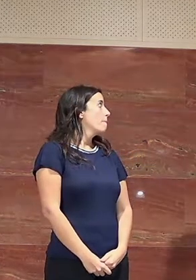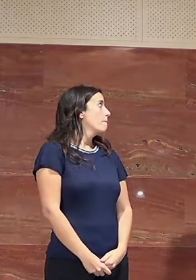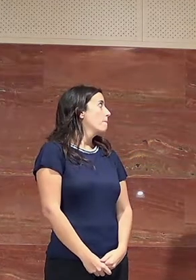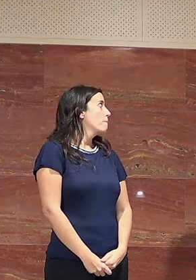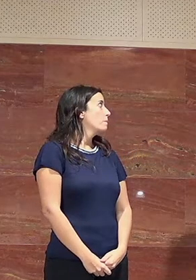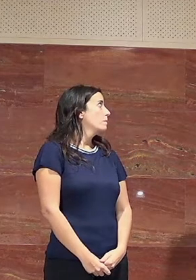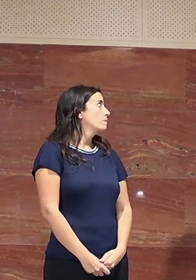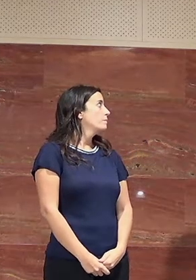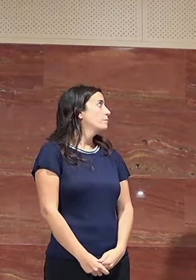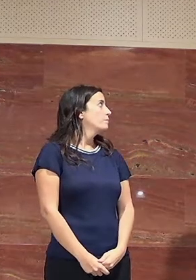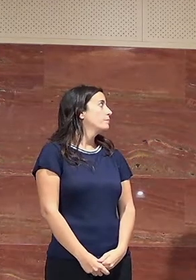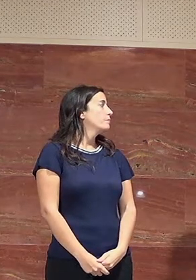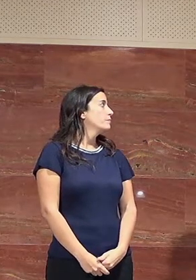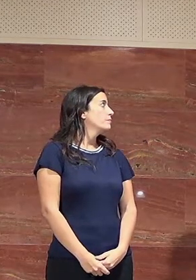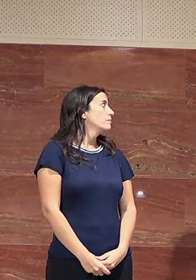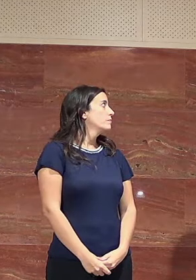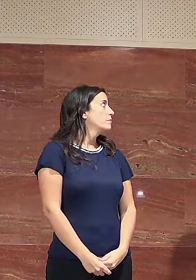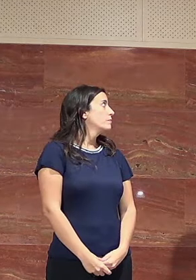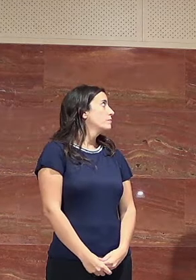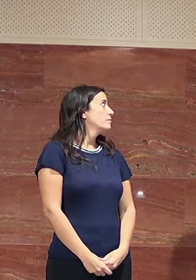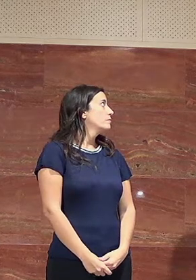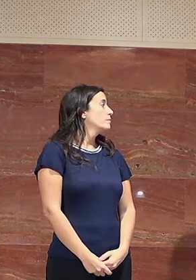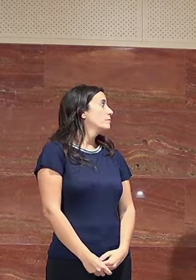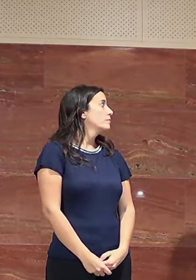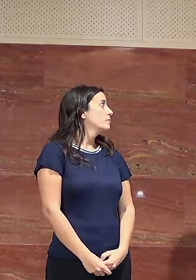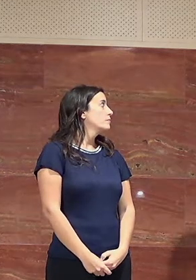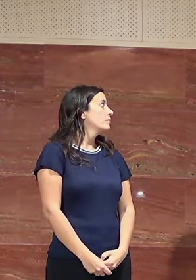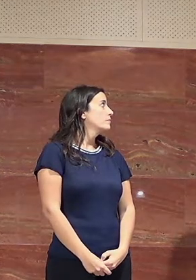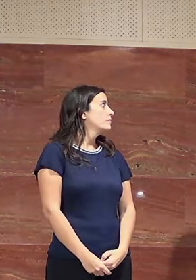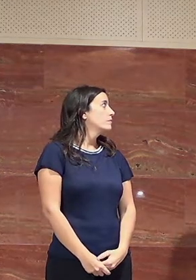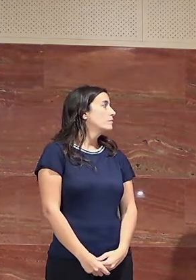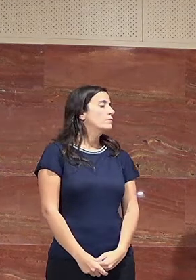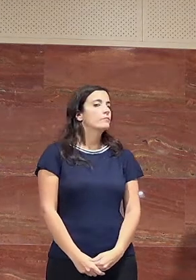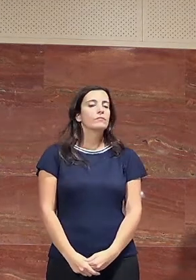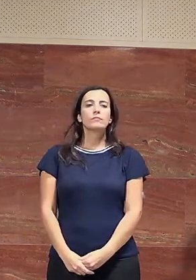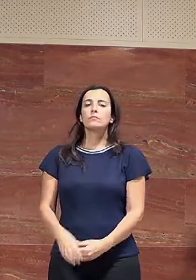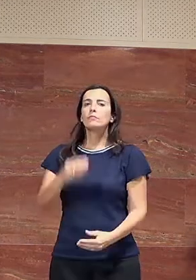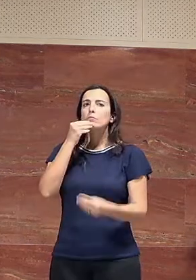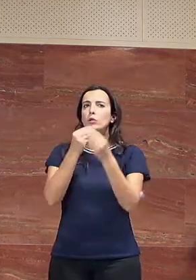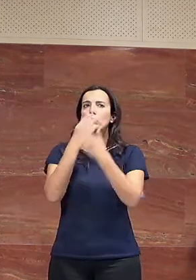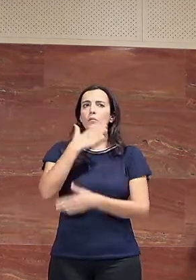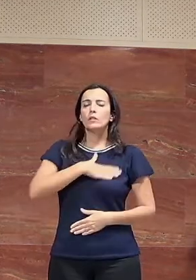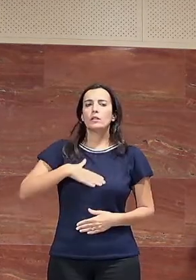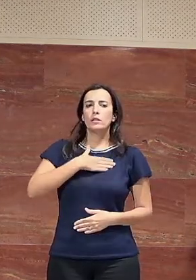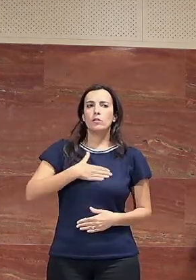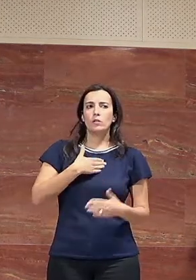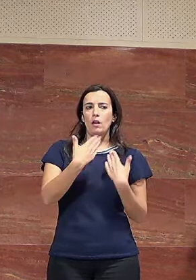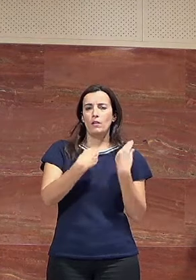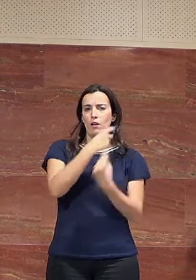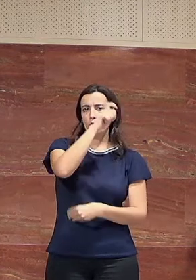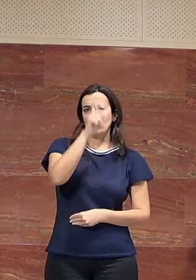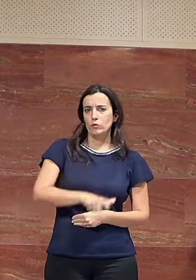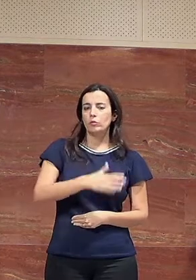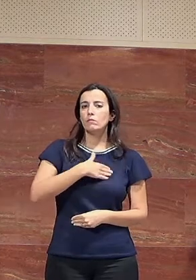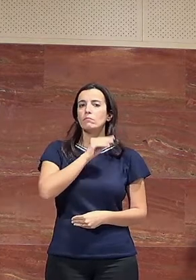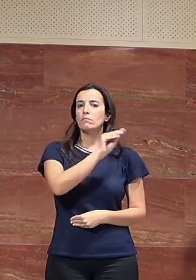Buenos días, Vincent. Buenos días. Buenos días, estamos encantados de poder hablar contigo y queríamos hacerte alguna pregunta respecto